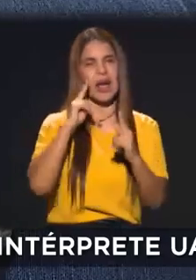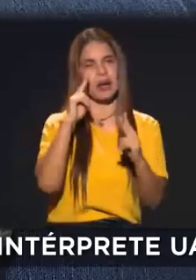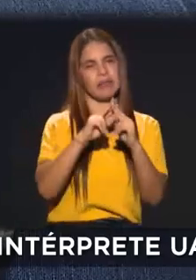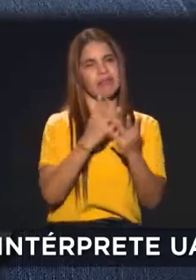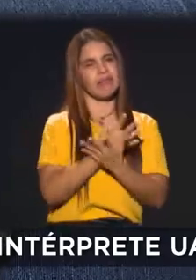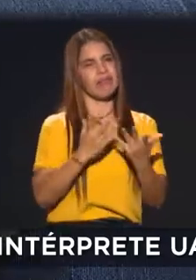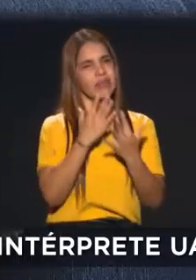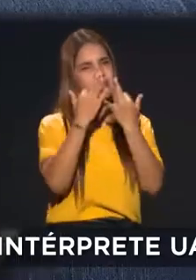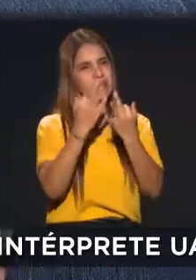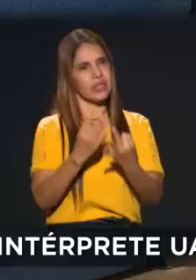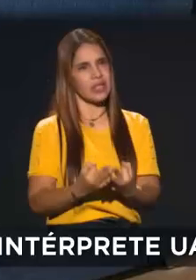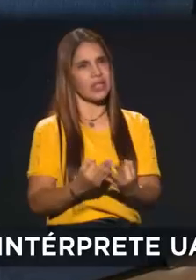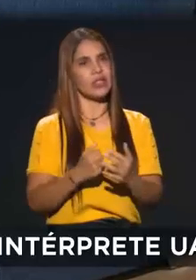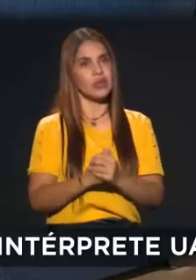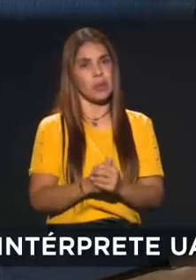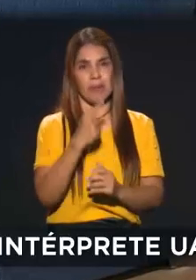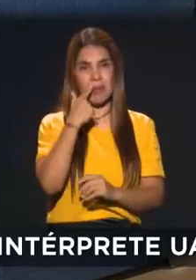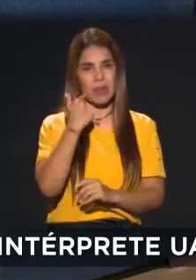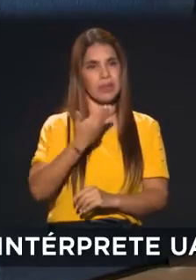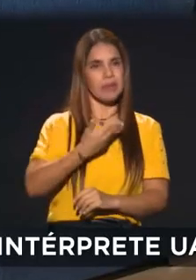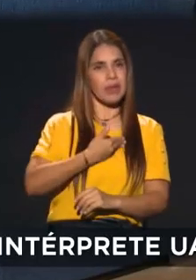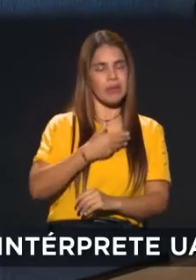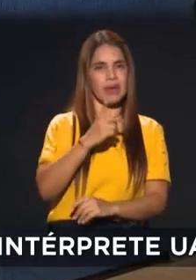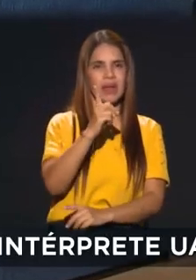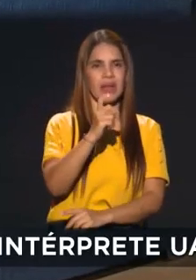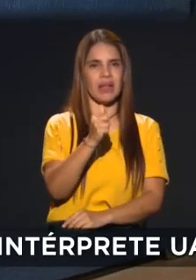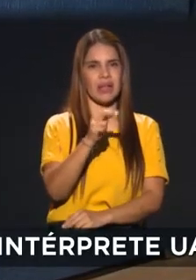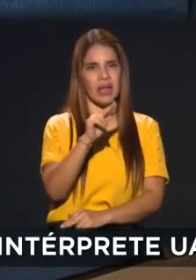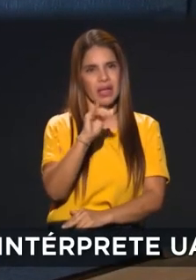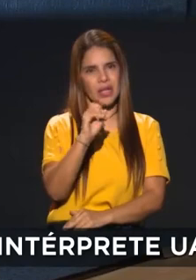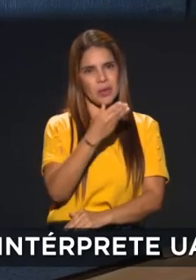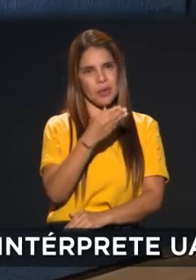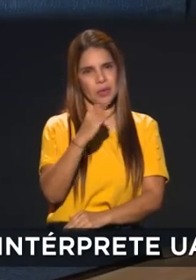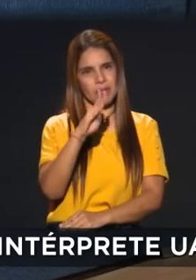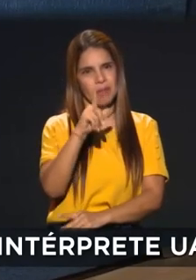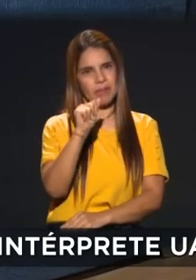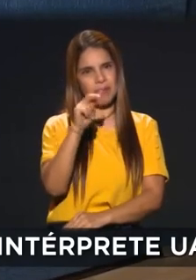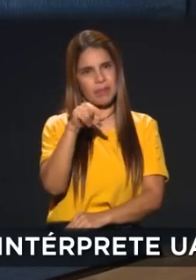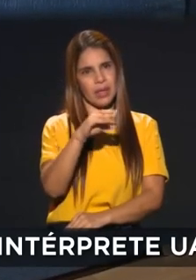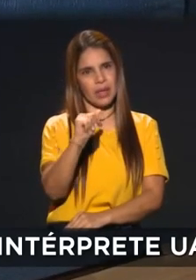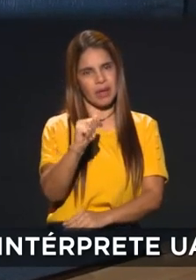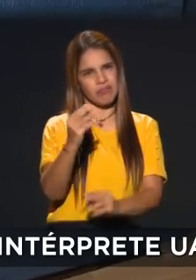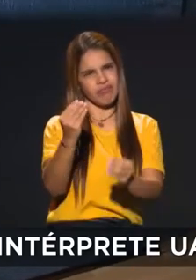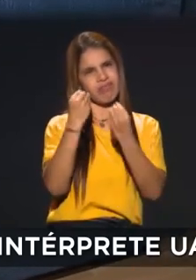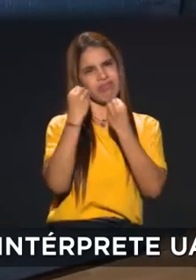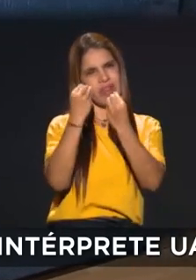realidad. Y yo en lo particular tengo unos padres, Darío y Blanca, personas que realmente me han formado muy bien,